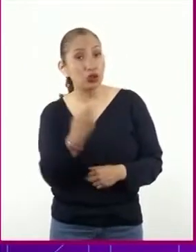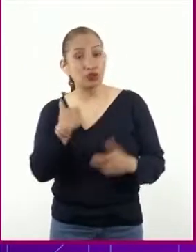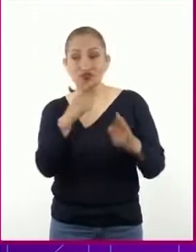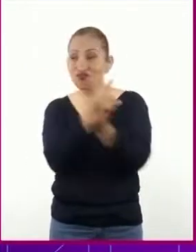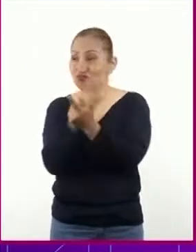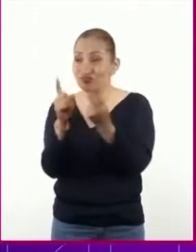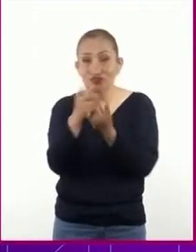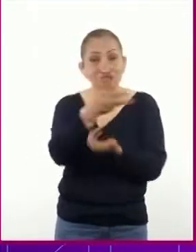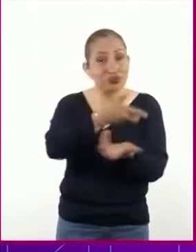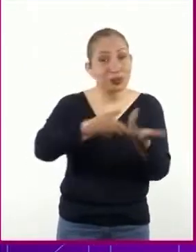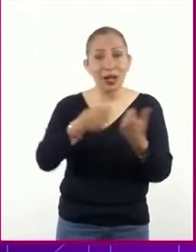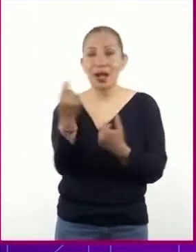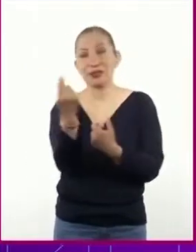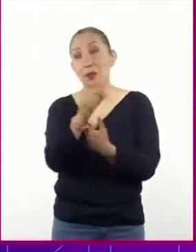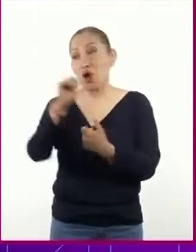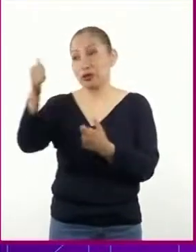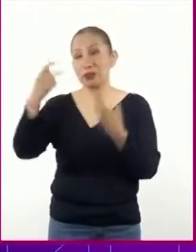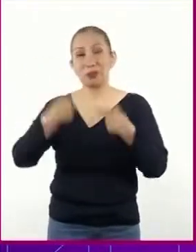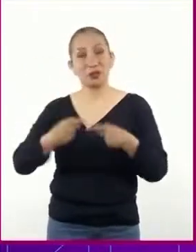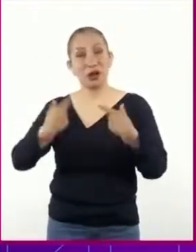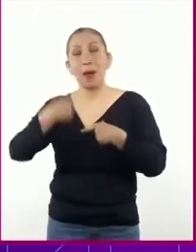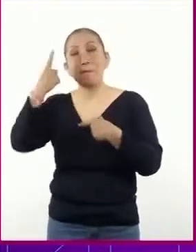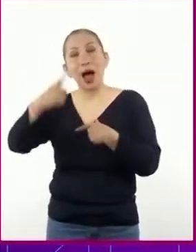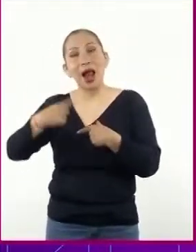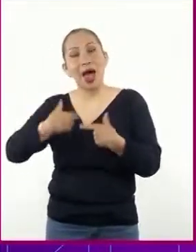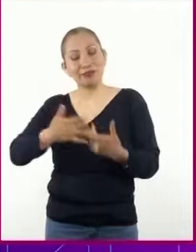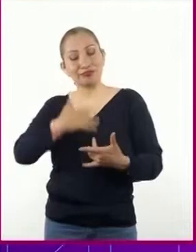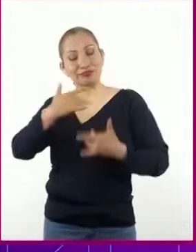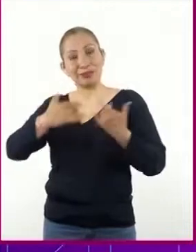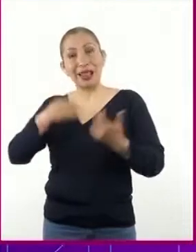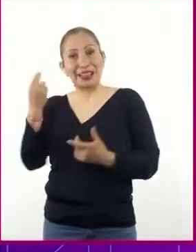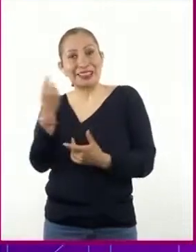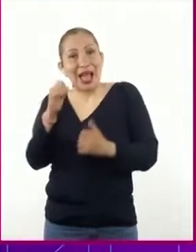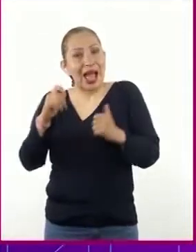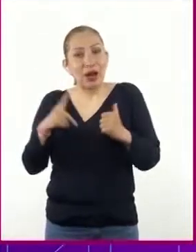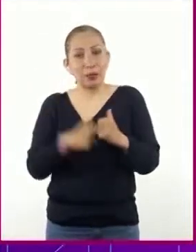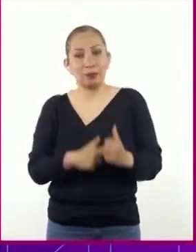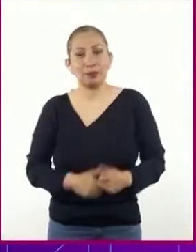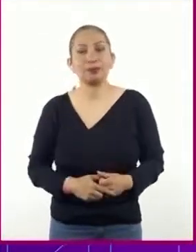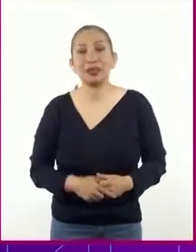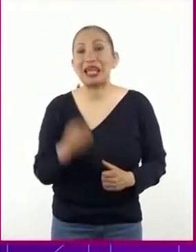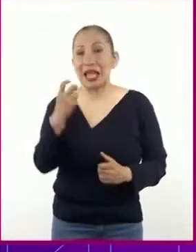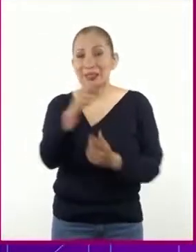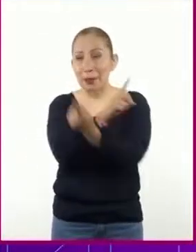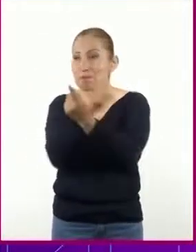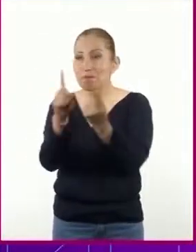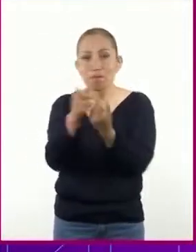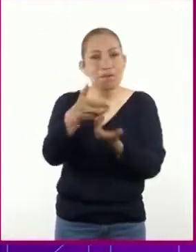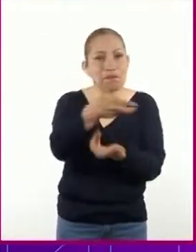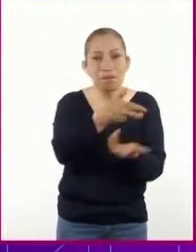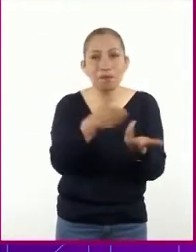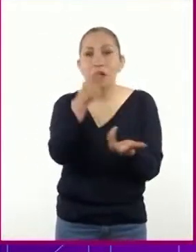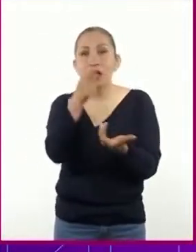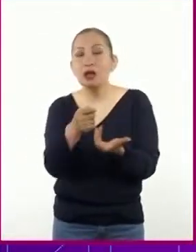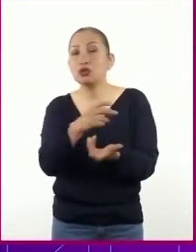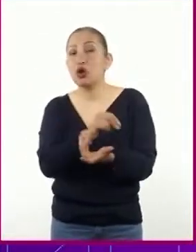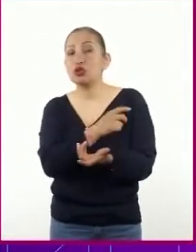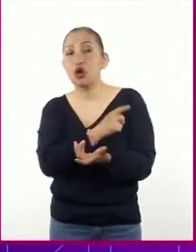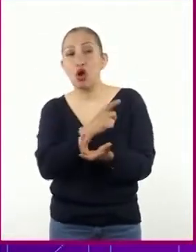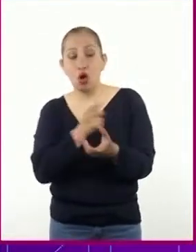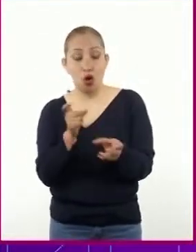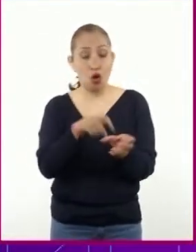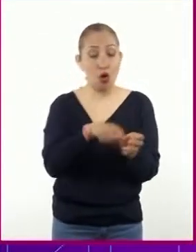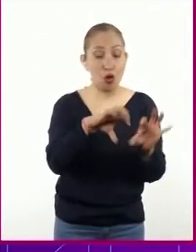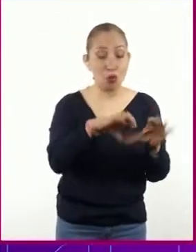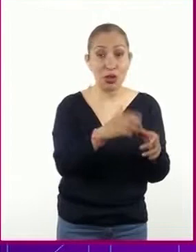convivencia, ya que requerimos de otras personas para satisfacer nuestras necesidades. Dicha interacción social implica no solo pertenecer a